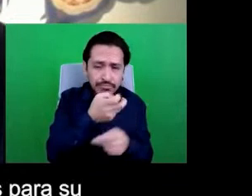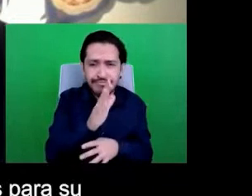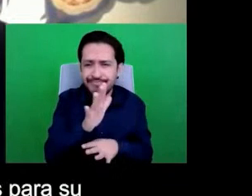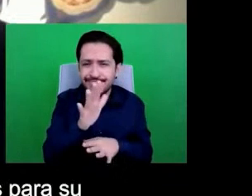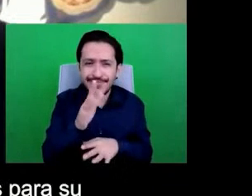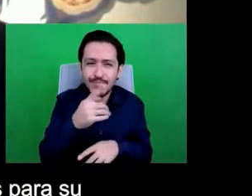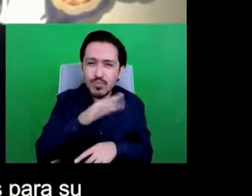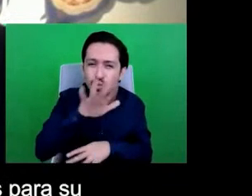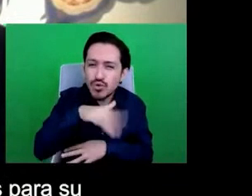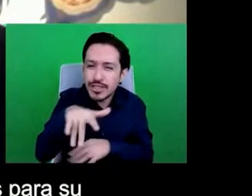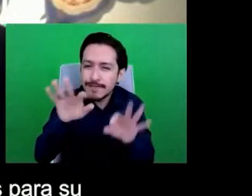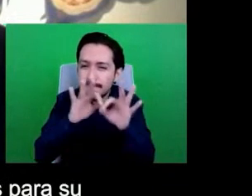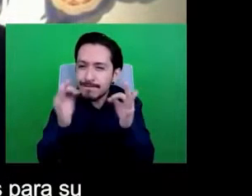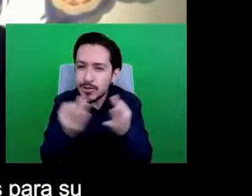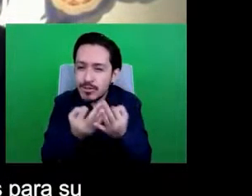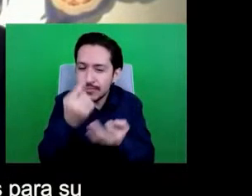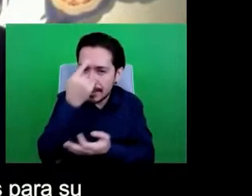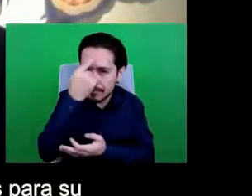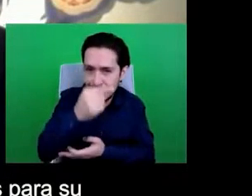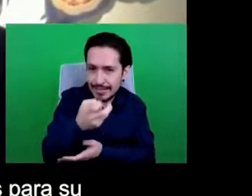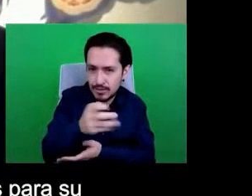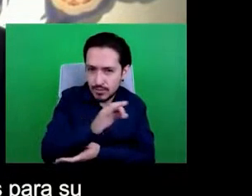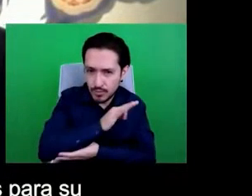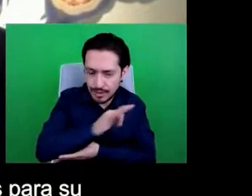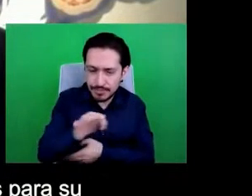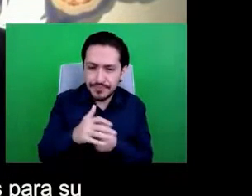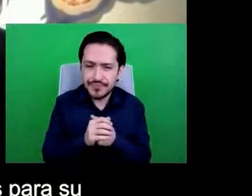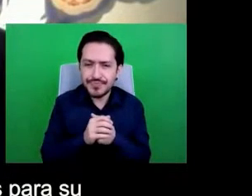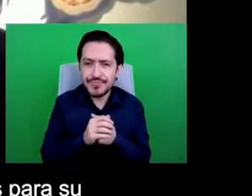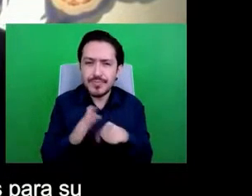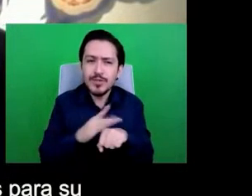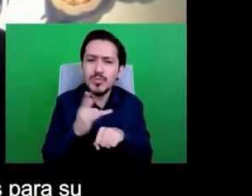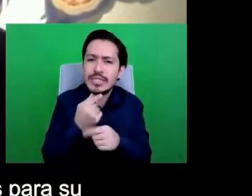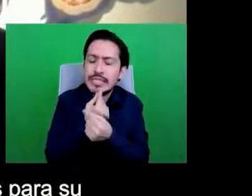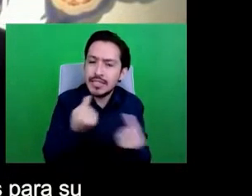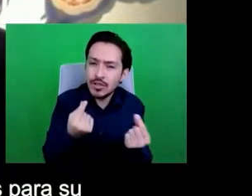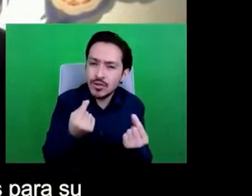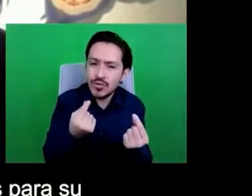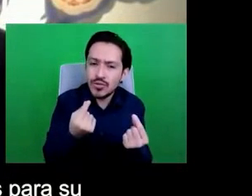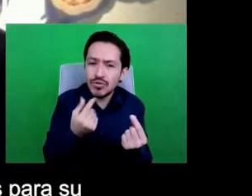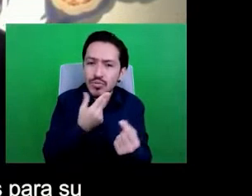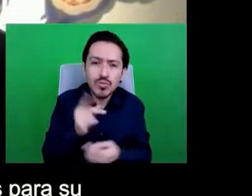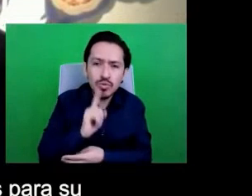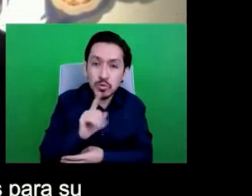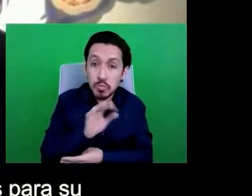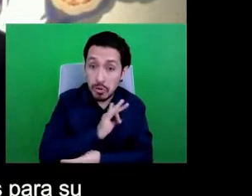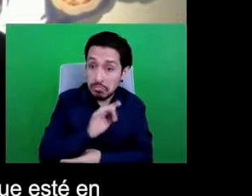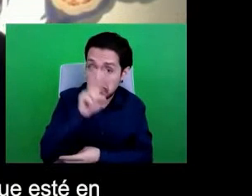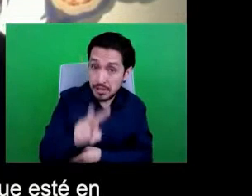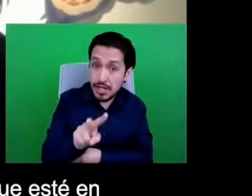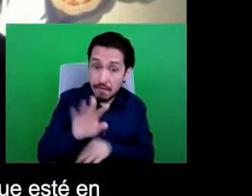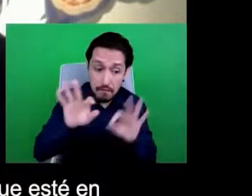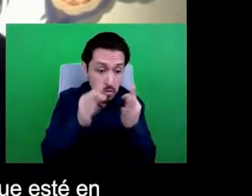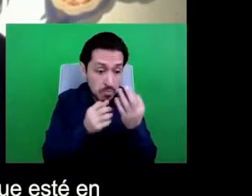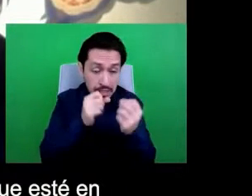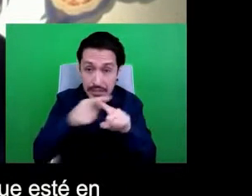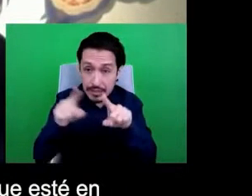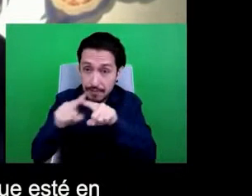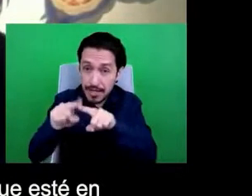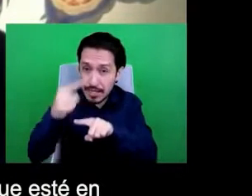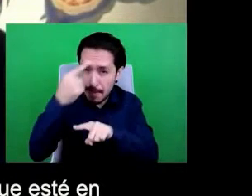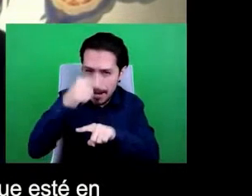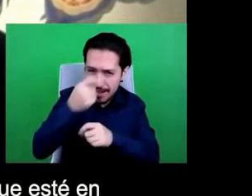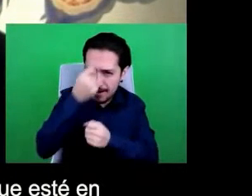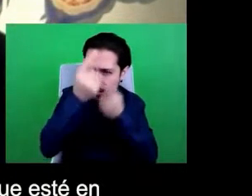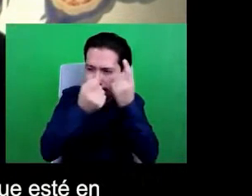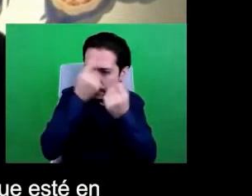importante porque los niños y niñas siempre pueden encontrar salidas para su creatividad y creo que nosotros tenemos que hacer